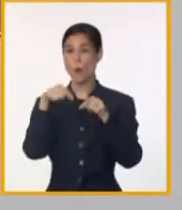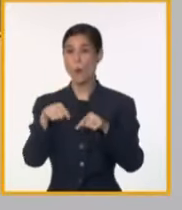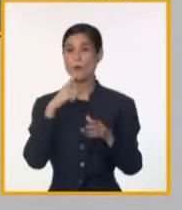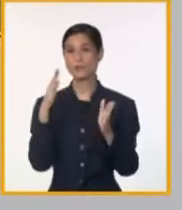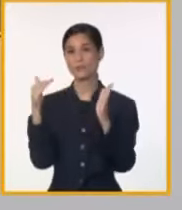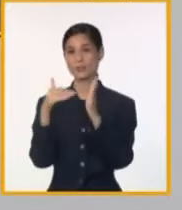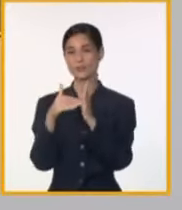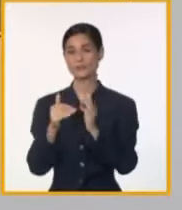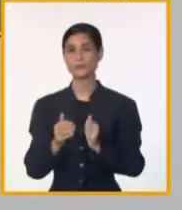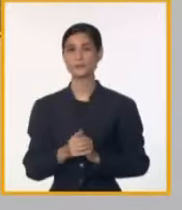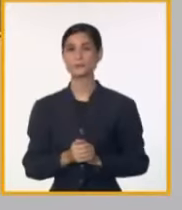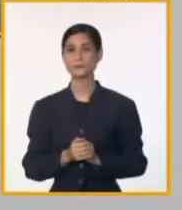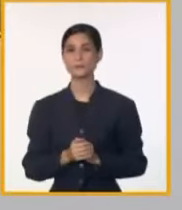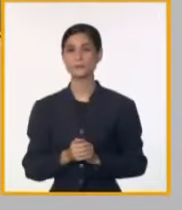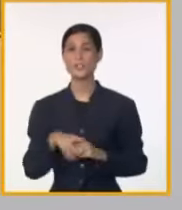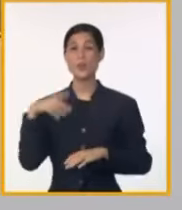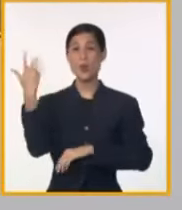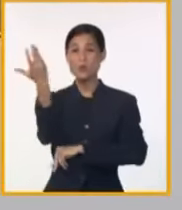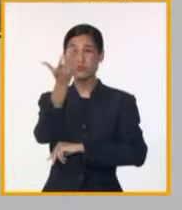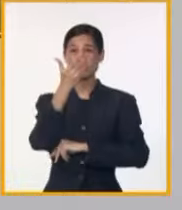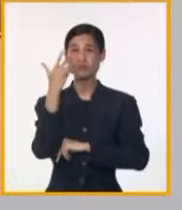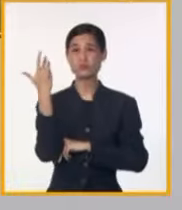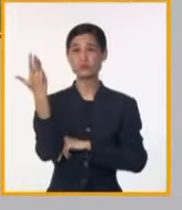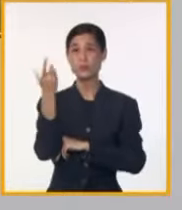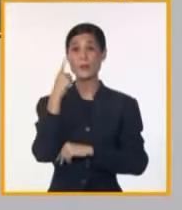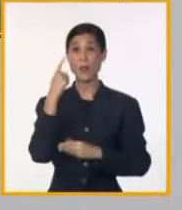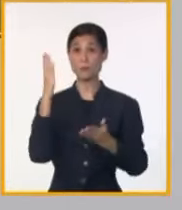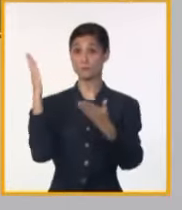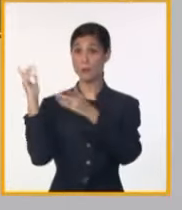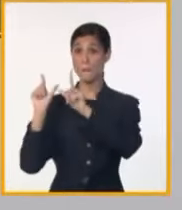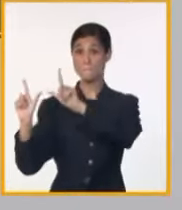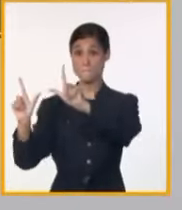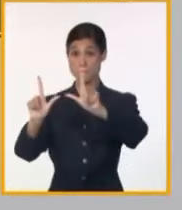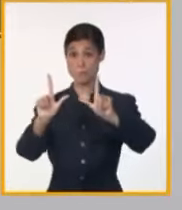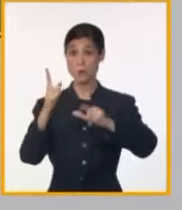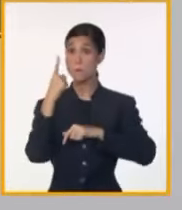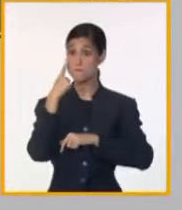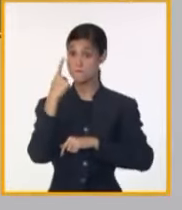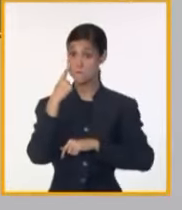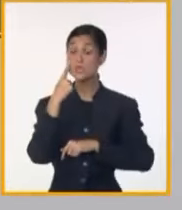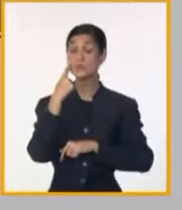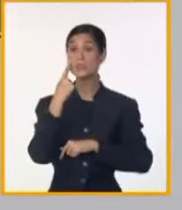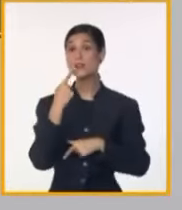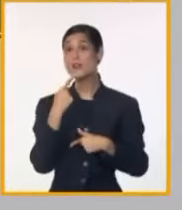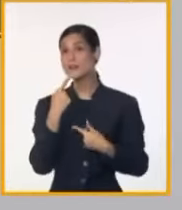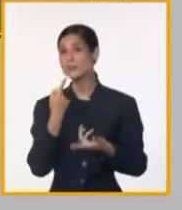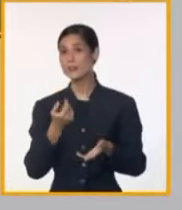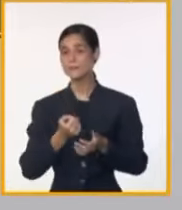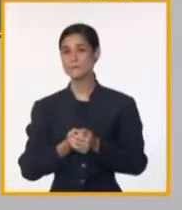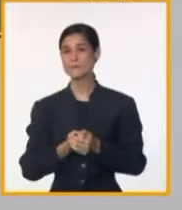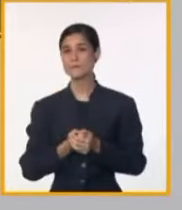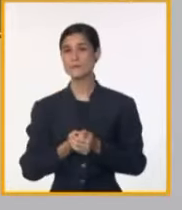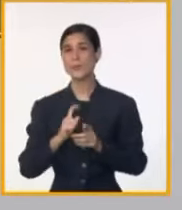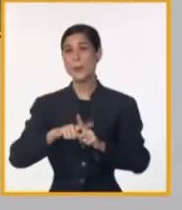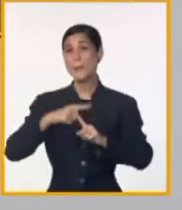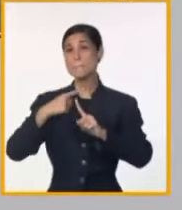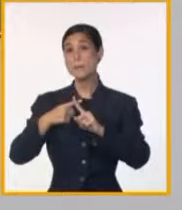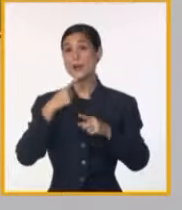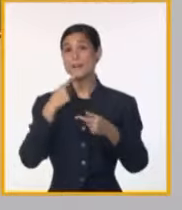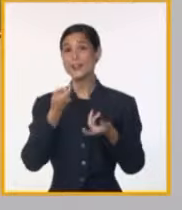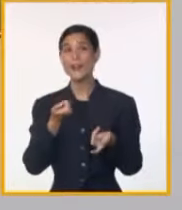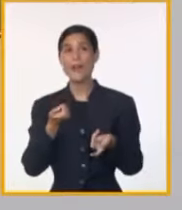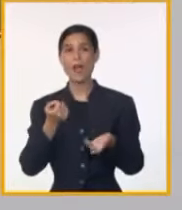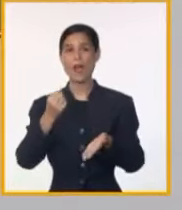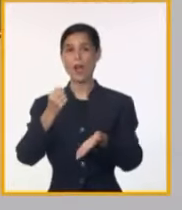amplia circulación del huracán Milton que están viendo ahí en imágenes satelitales pues eh Y las bandas de alimentación asociadas con este